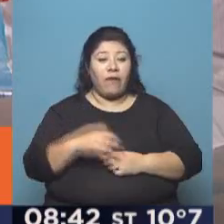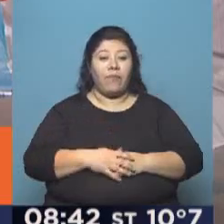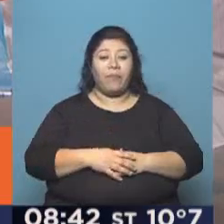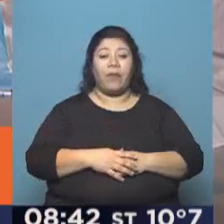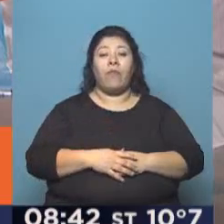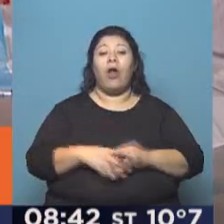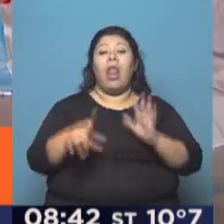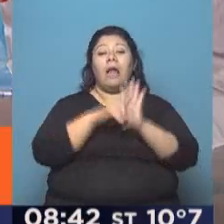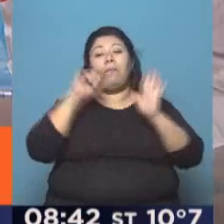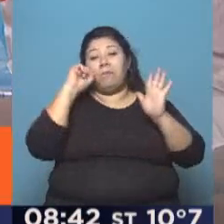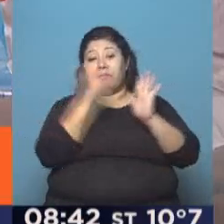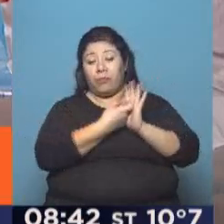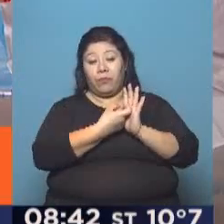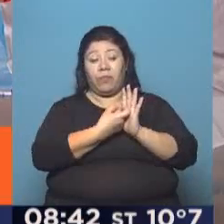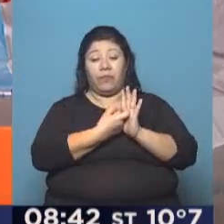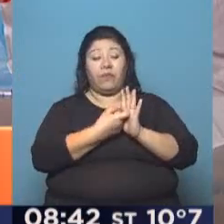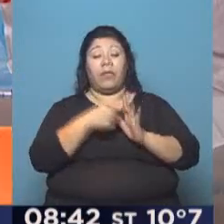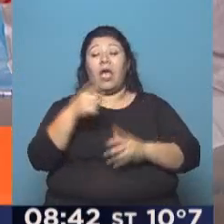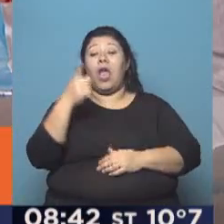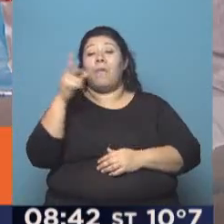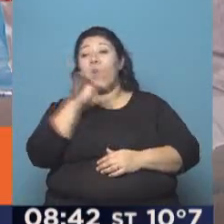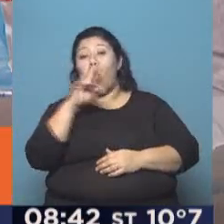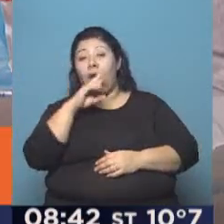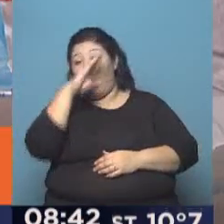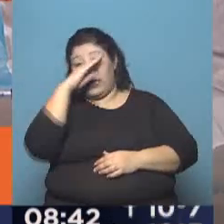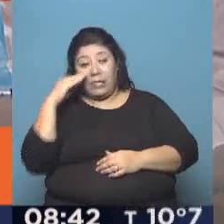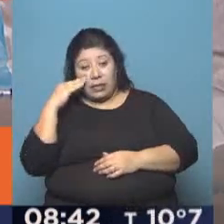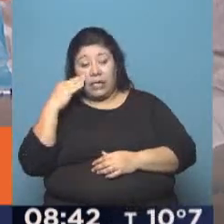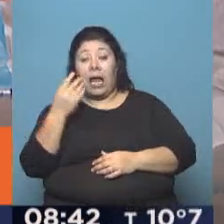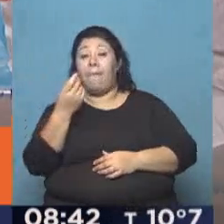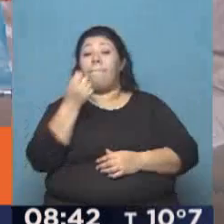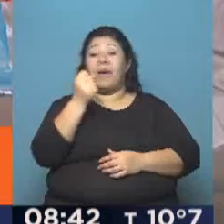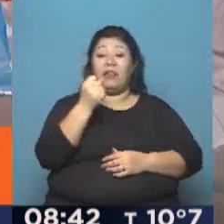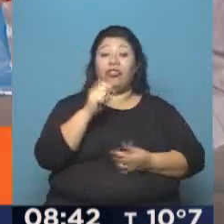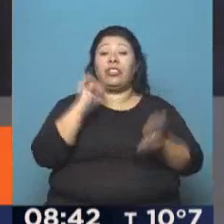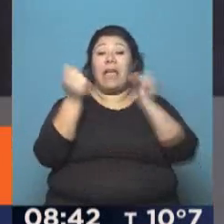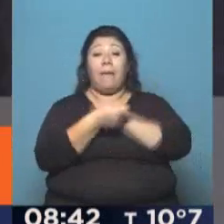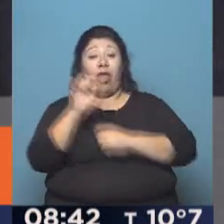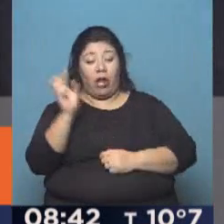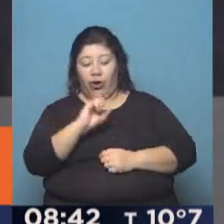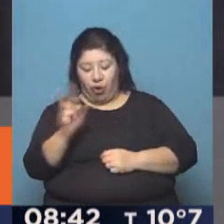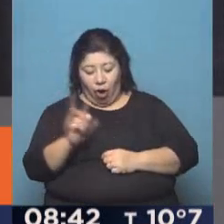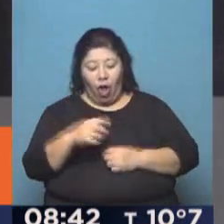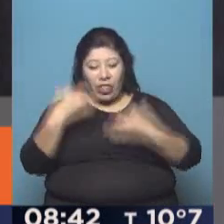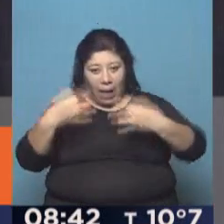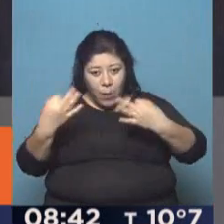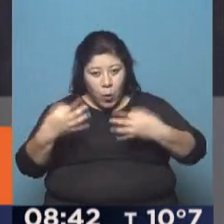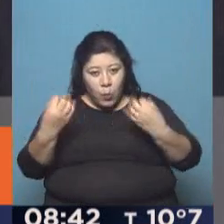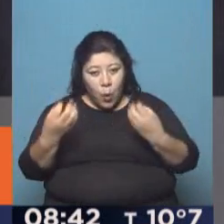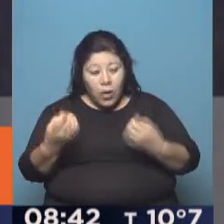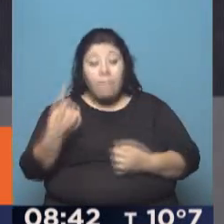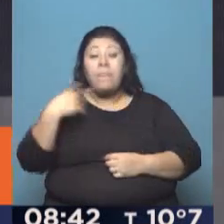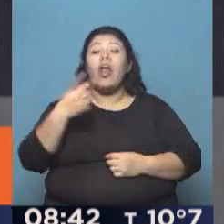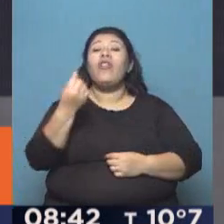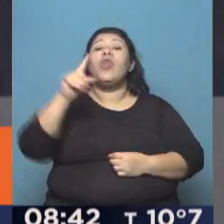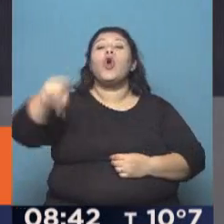Es que la señora haya cambiado sus pesos por dólares la ilegalidad es el origen de dónde sacaron